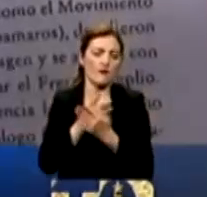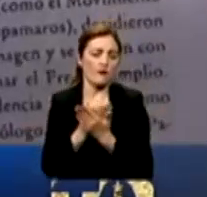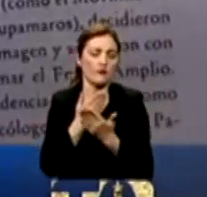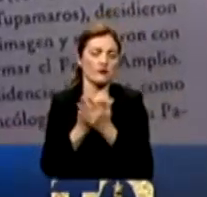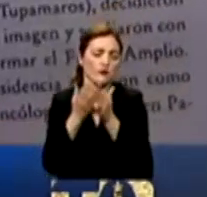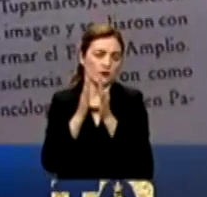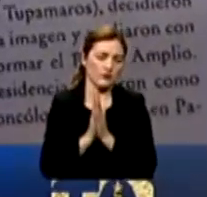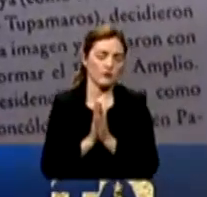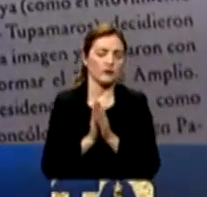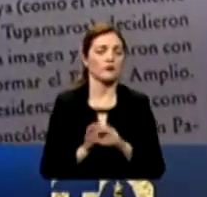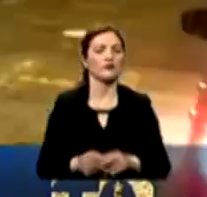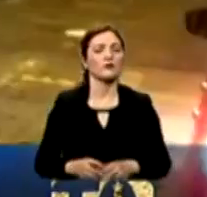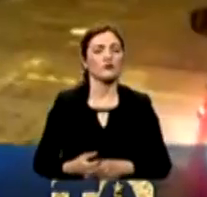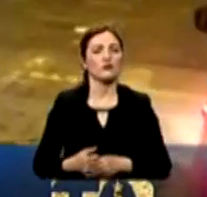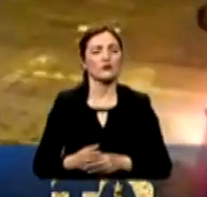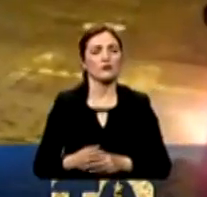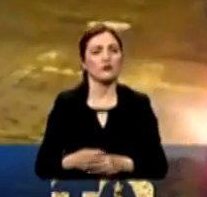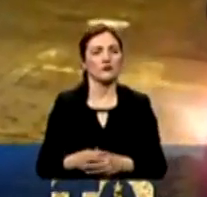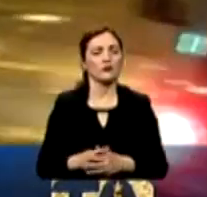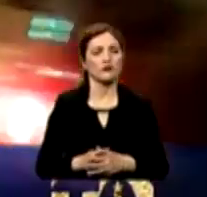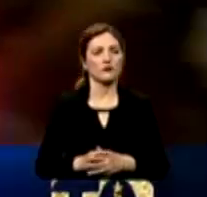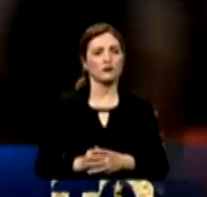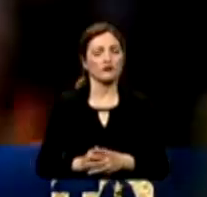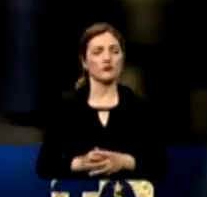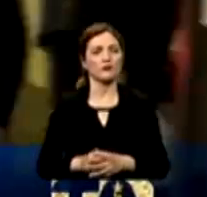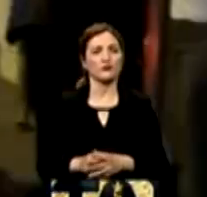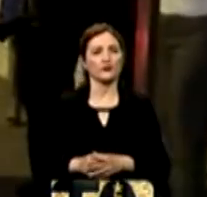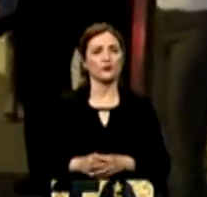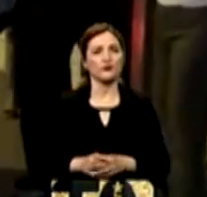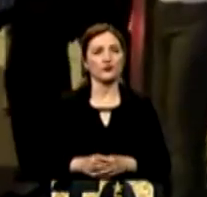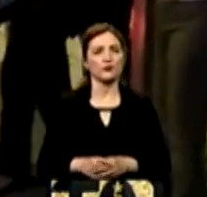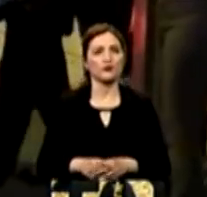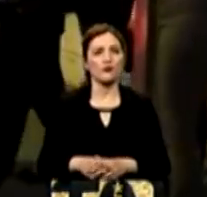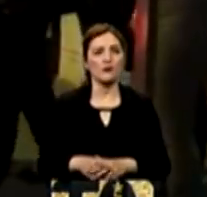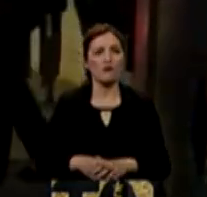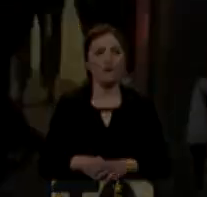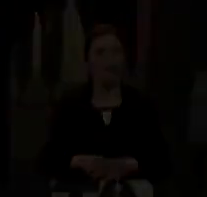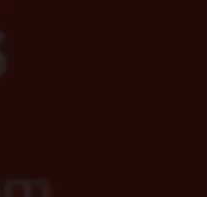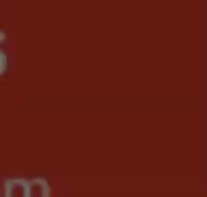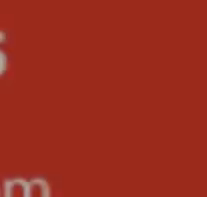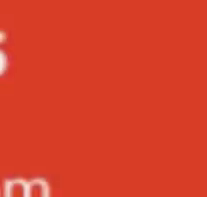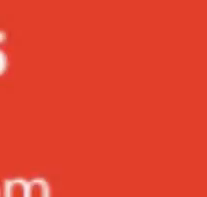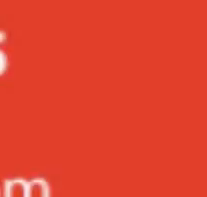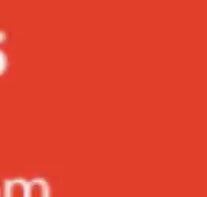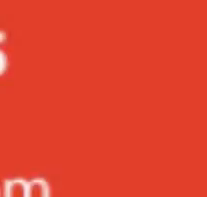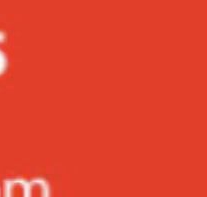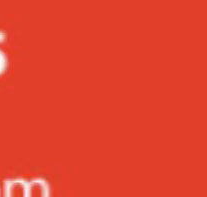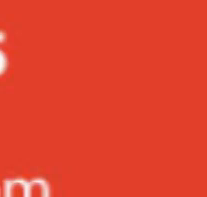peticiones respectivas. En Ibarra, David Vizcaíno Haro, 24 horas.